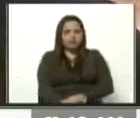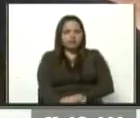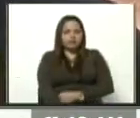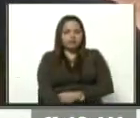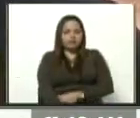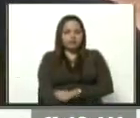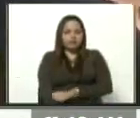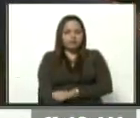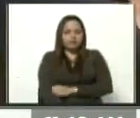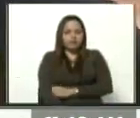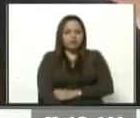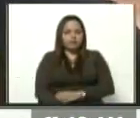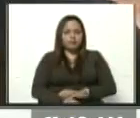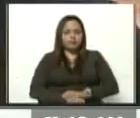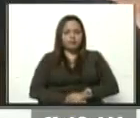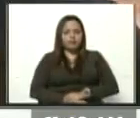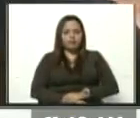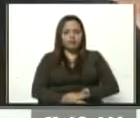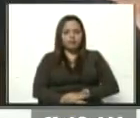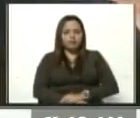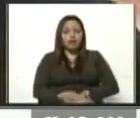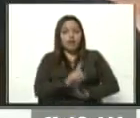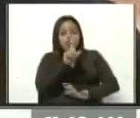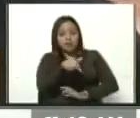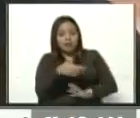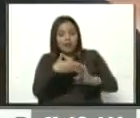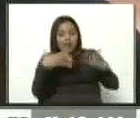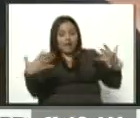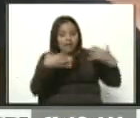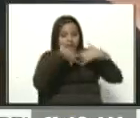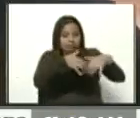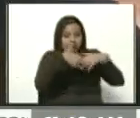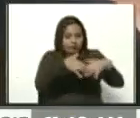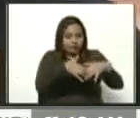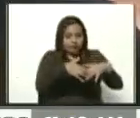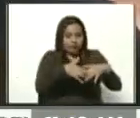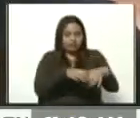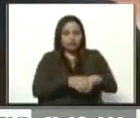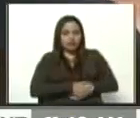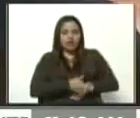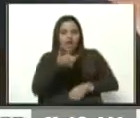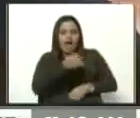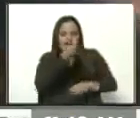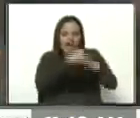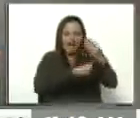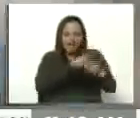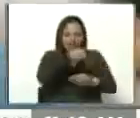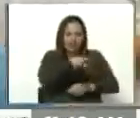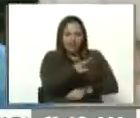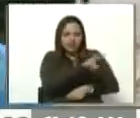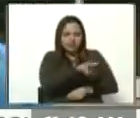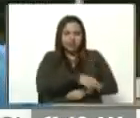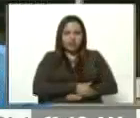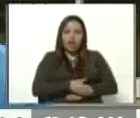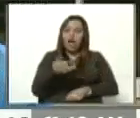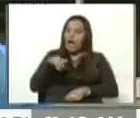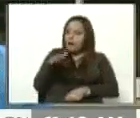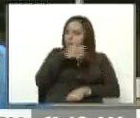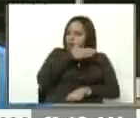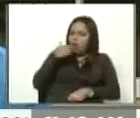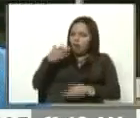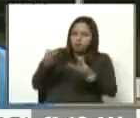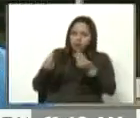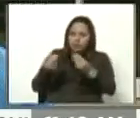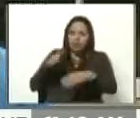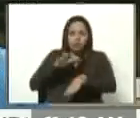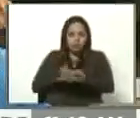También las grandes fábricas y los grandes industriales están fabricando aquí en Venezuela. Se ha mejorado mucho porque